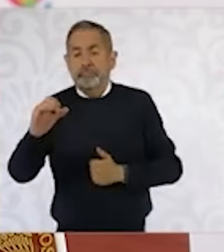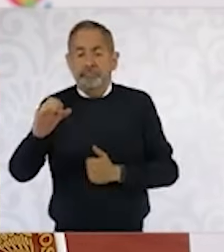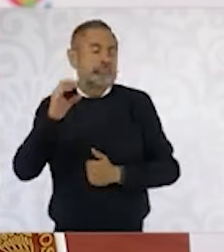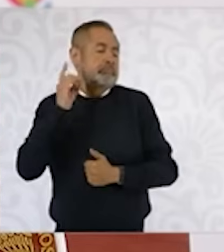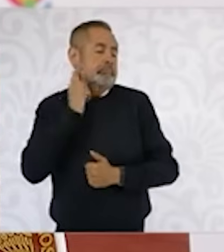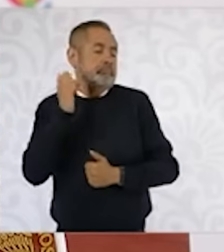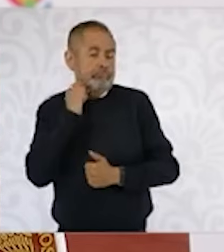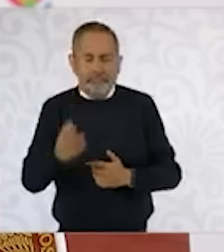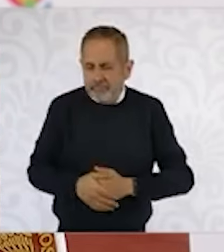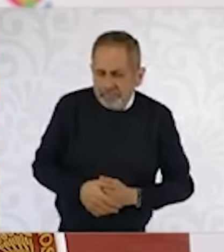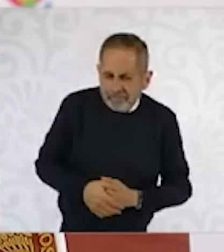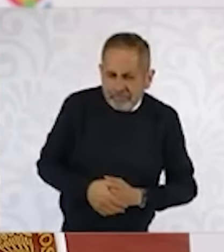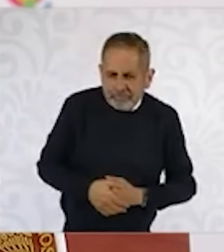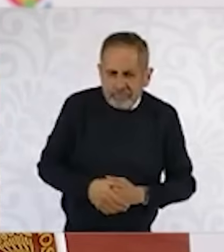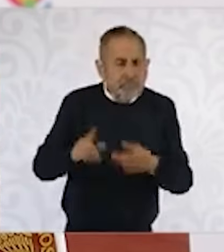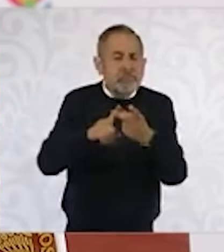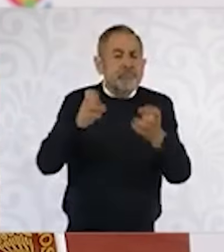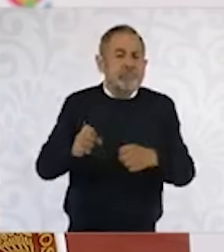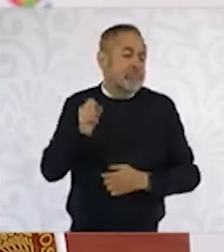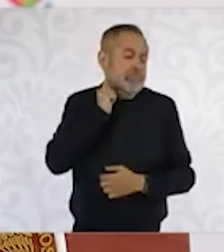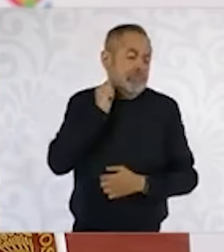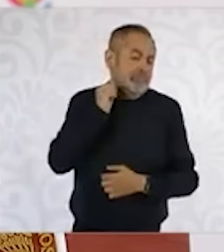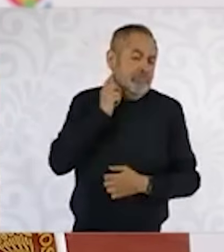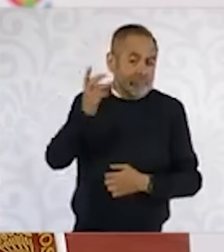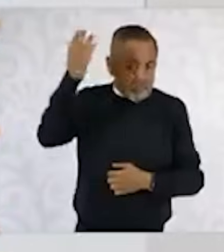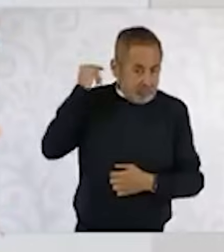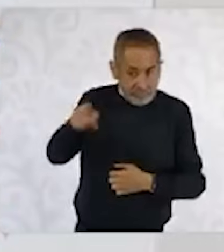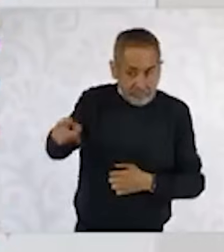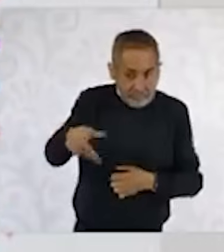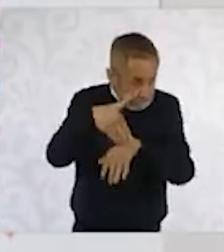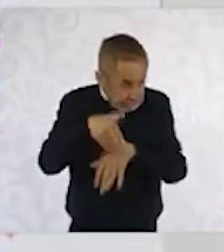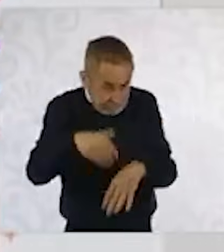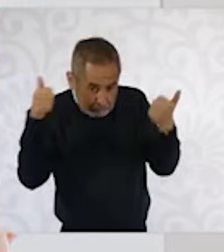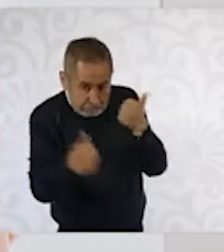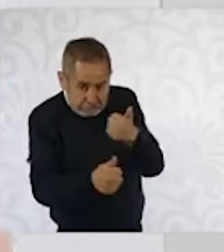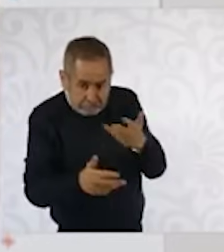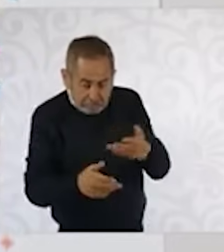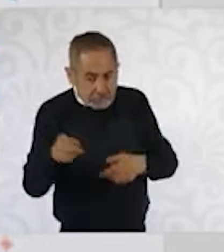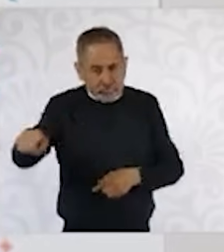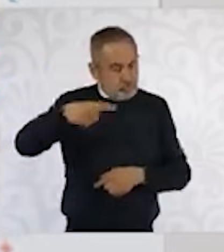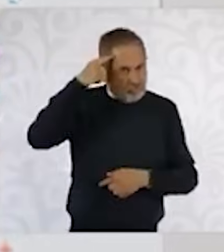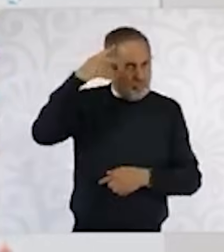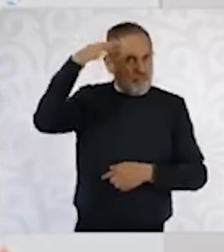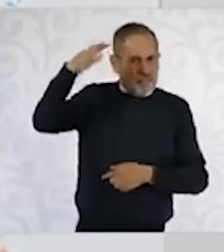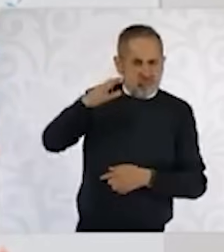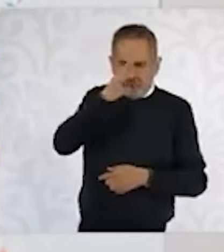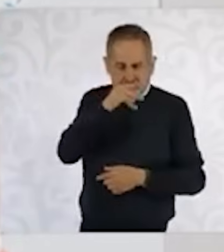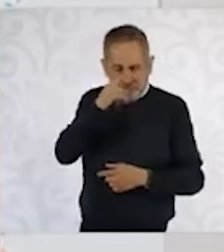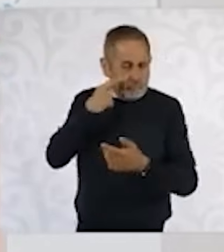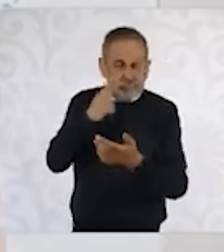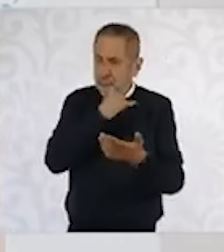O sea, ¿dónde quedan los senadores y las senadoras? ¿O qué no son adultos o adultas ahora para poder tomar